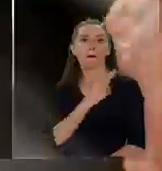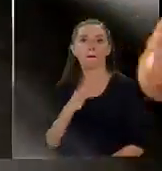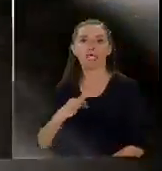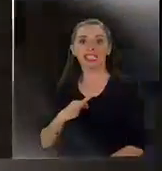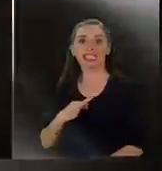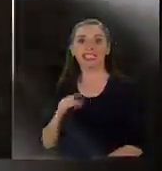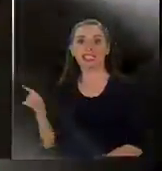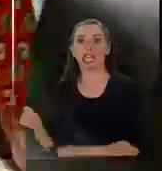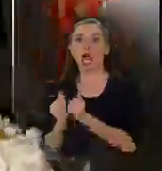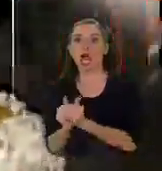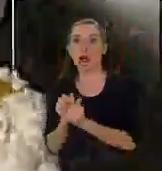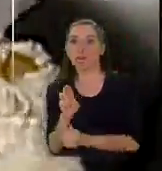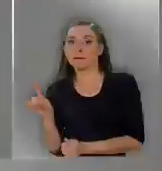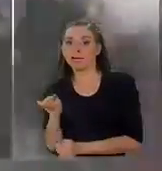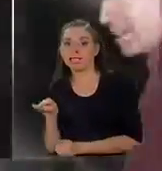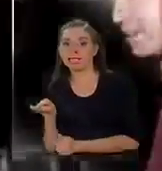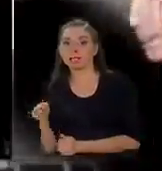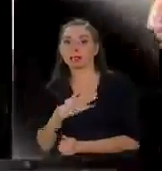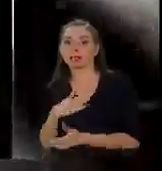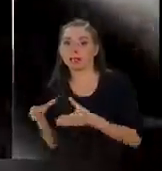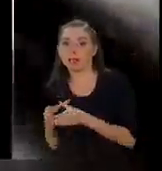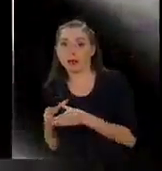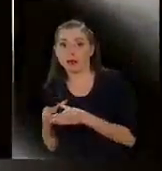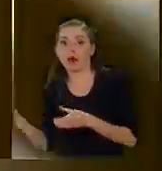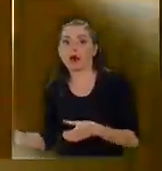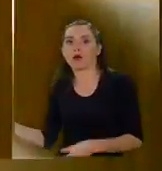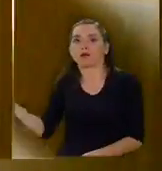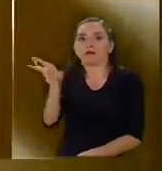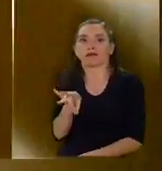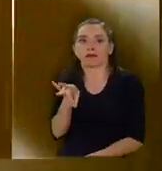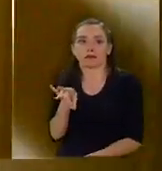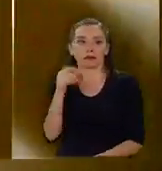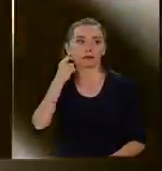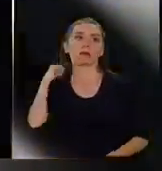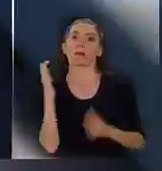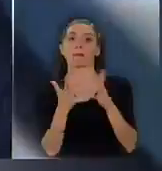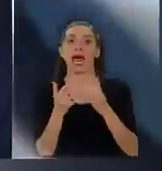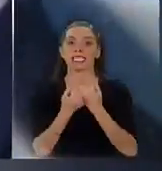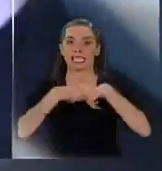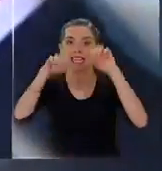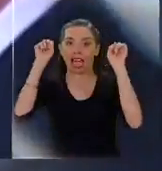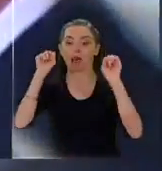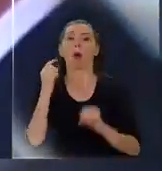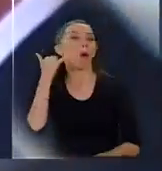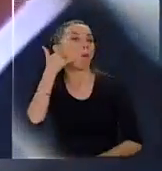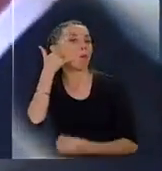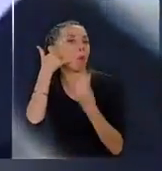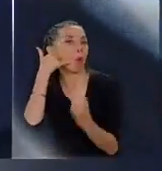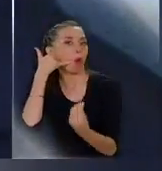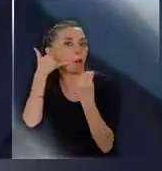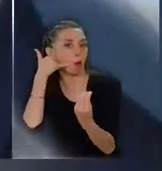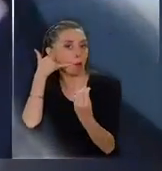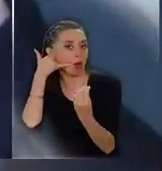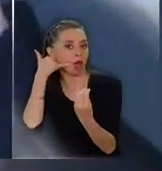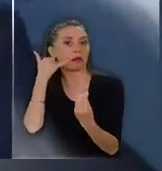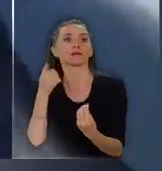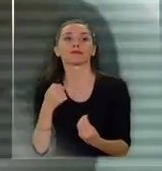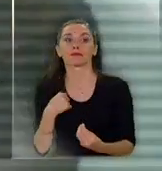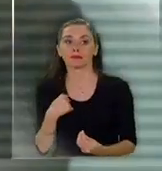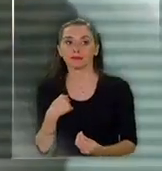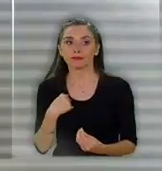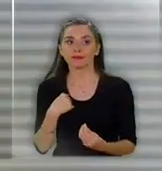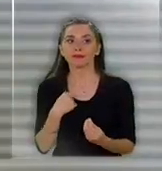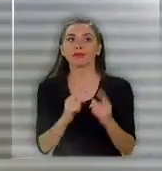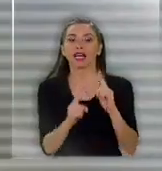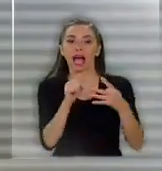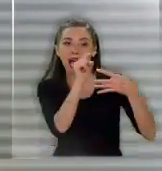de sus compañeras, a una correligionaria socialista. Parece que ganamos. Muy bien, muy bien. Voy a llegar a algunas